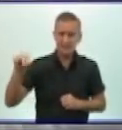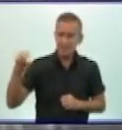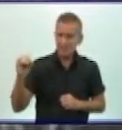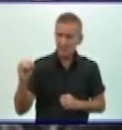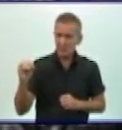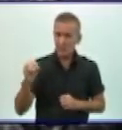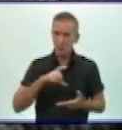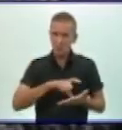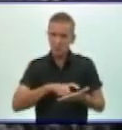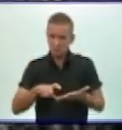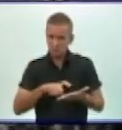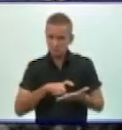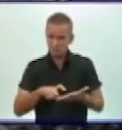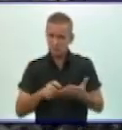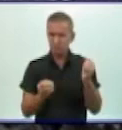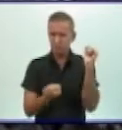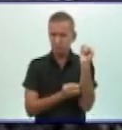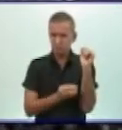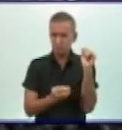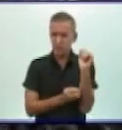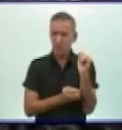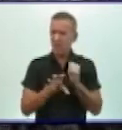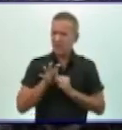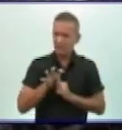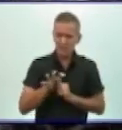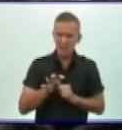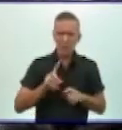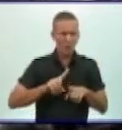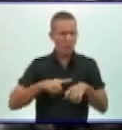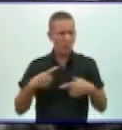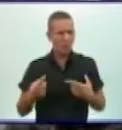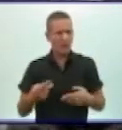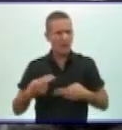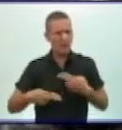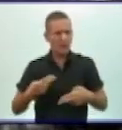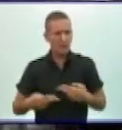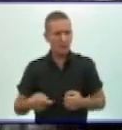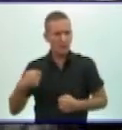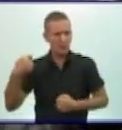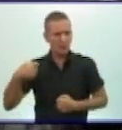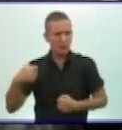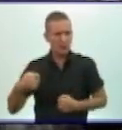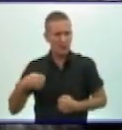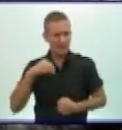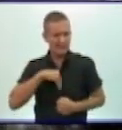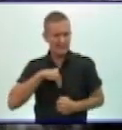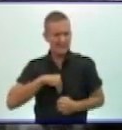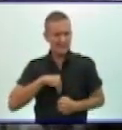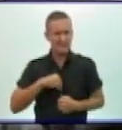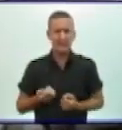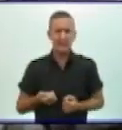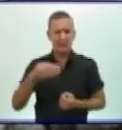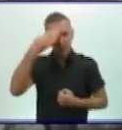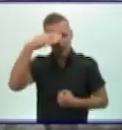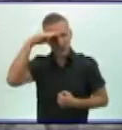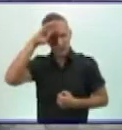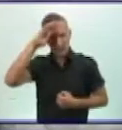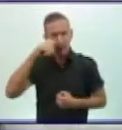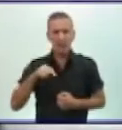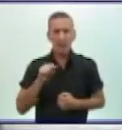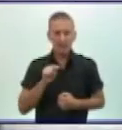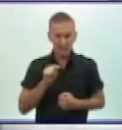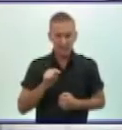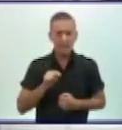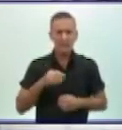fuerte donde él denuncia lo que ha visto allí. ¿Y por qué lo hace? Bueno, por el deber que él siente con la patria y con eso que ha sucedido en